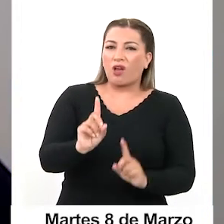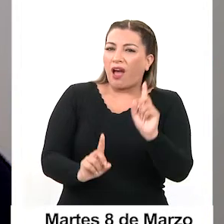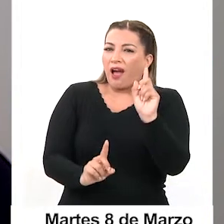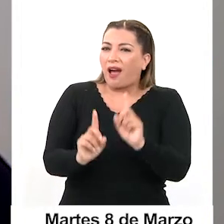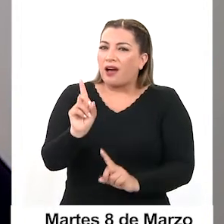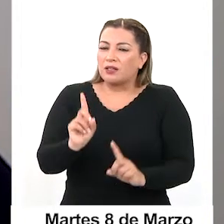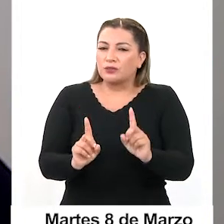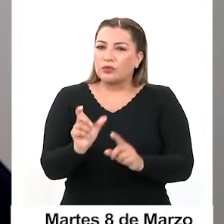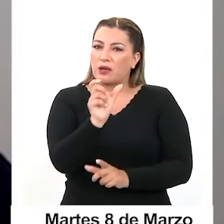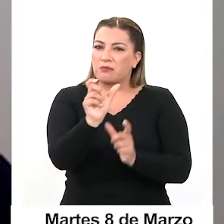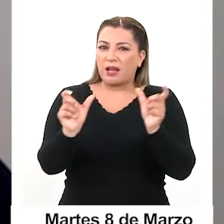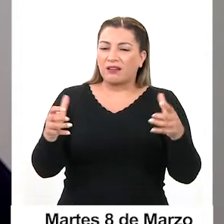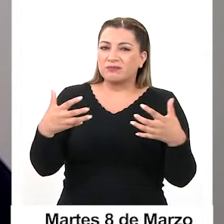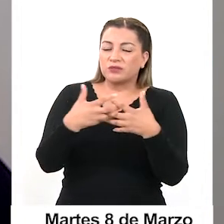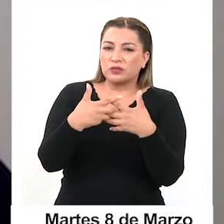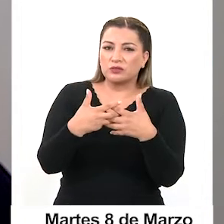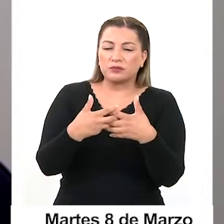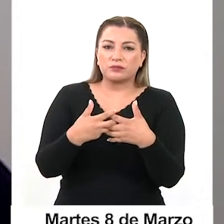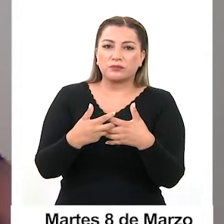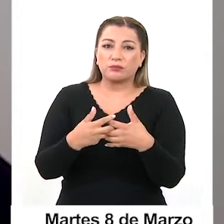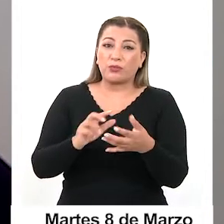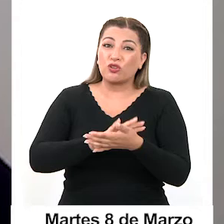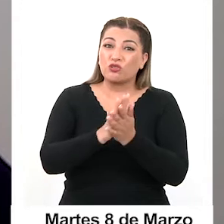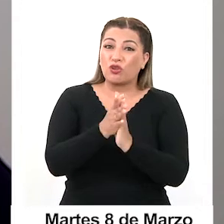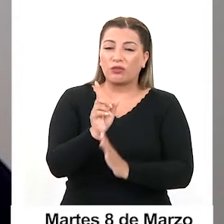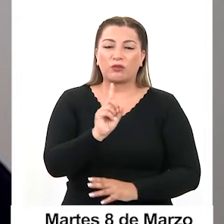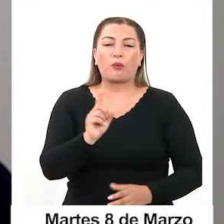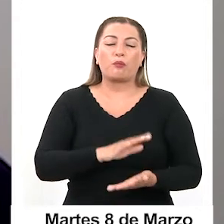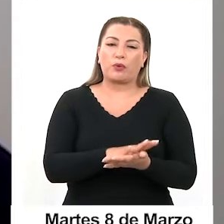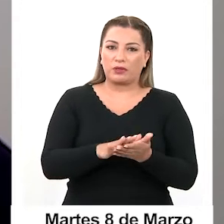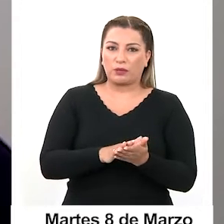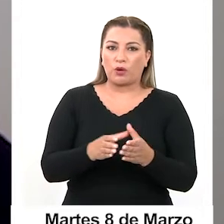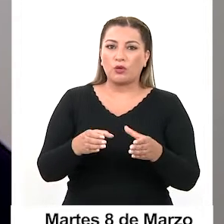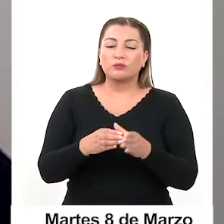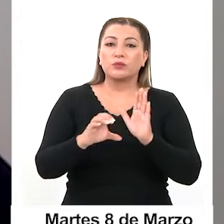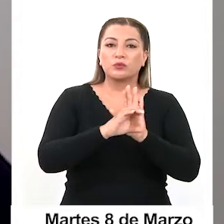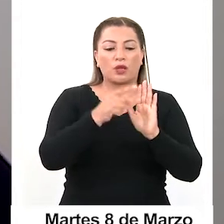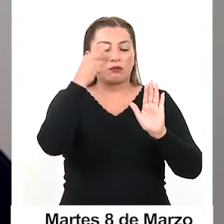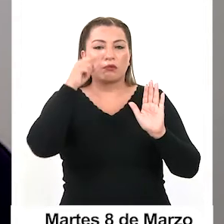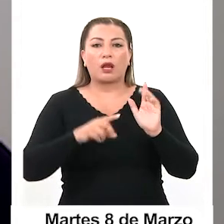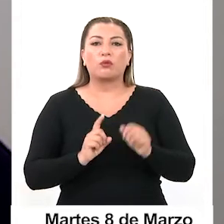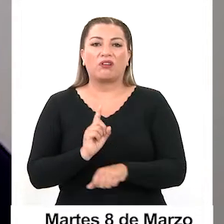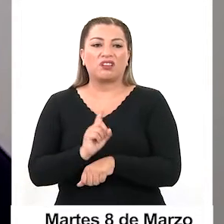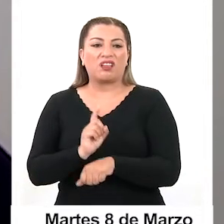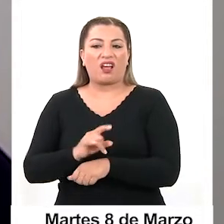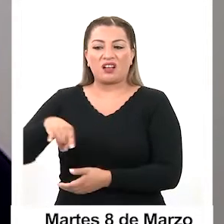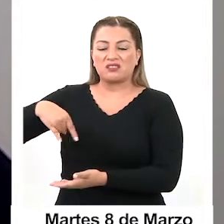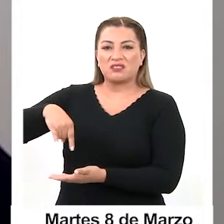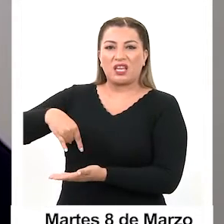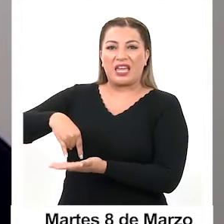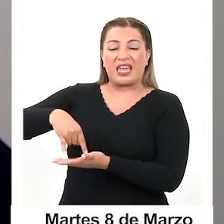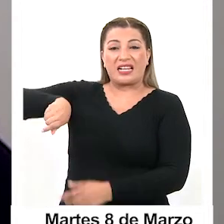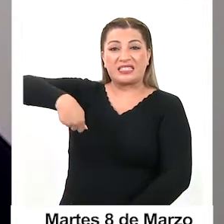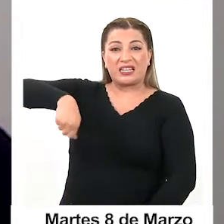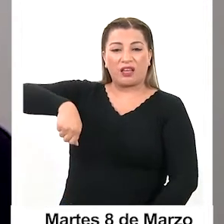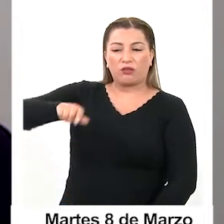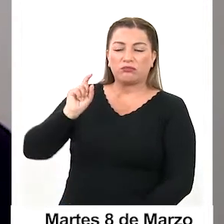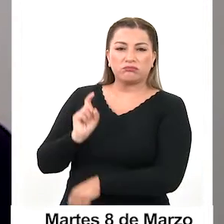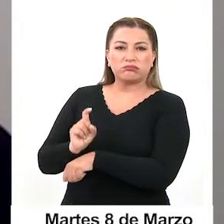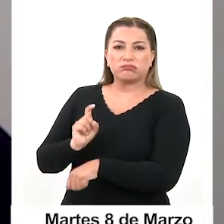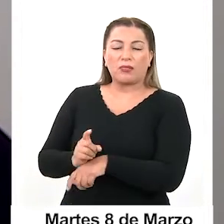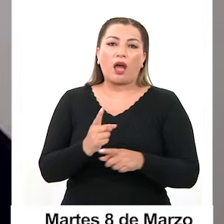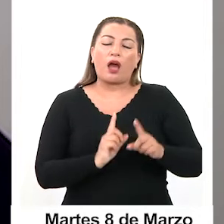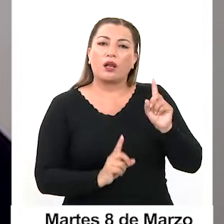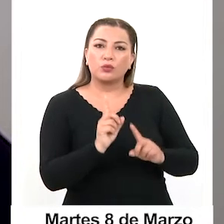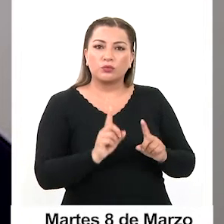algunas coincidencias, pero no completamente. Por ejemplo, en la convención vemos que se critica mucho el Senado y en otros diálogos vemos que hay